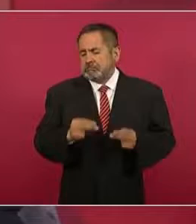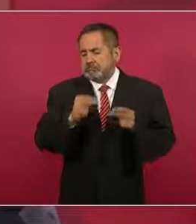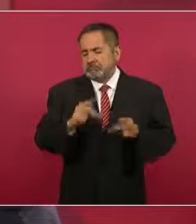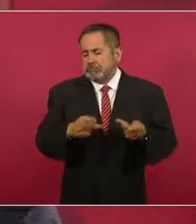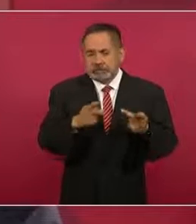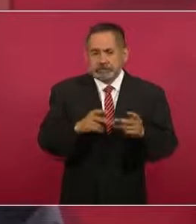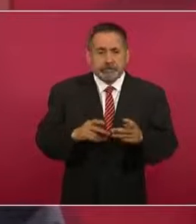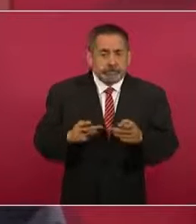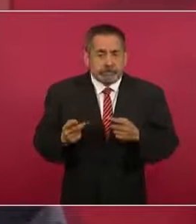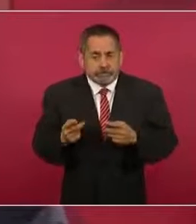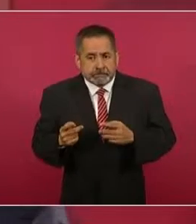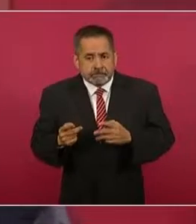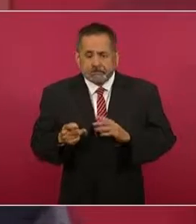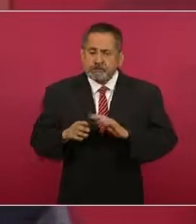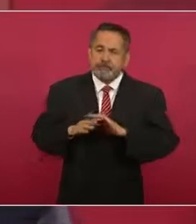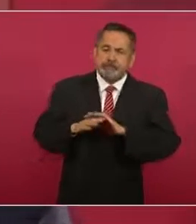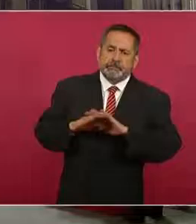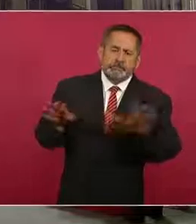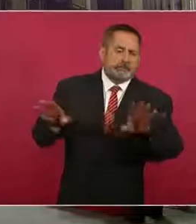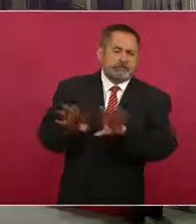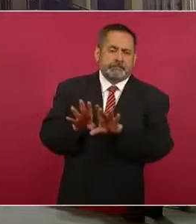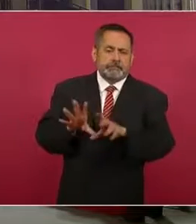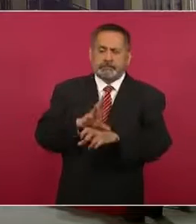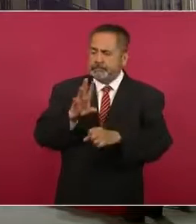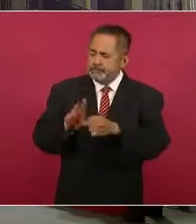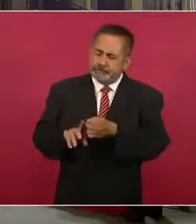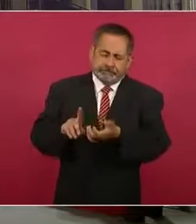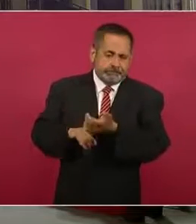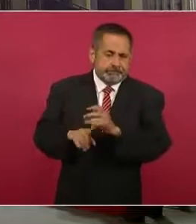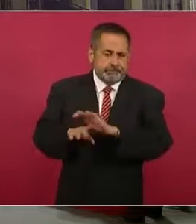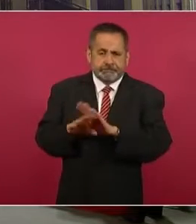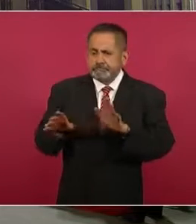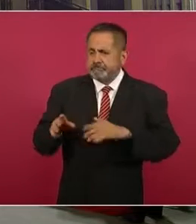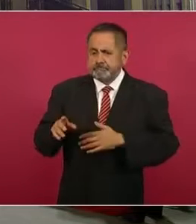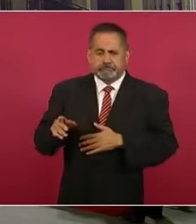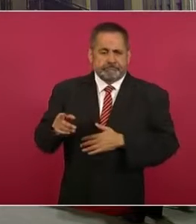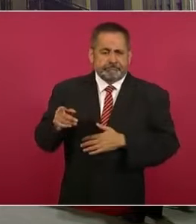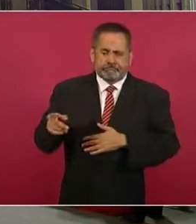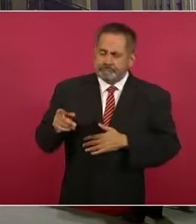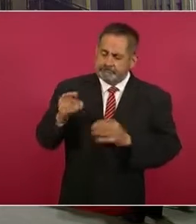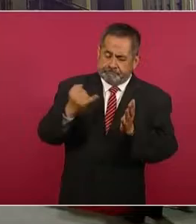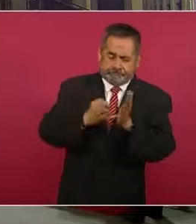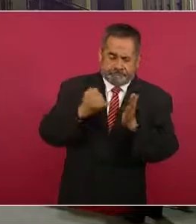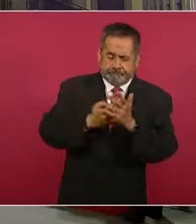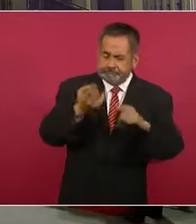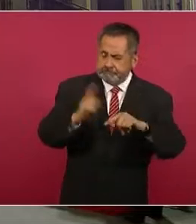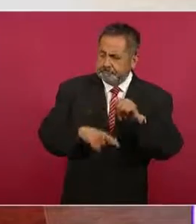y tenemos un comercio que nos favorece